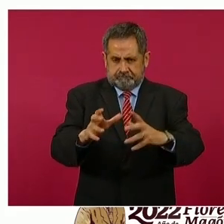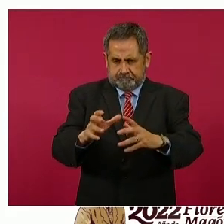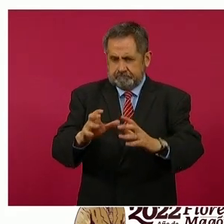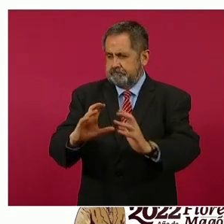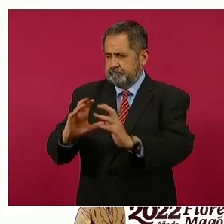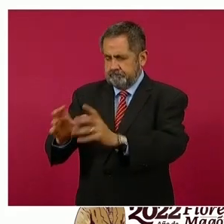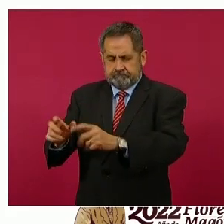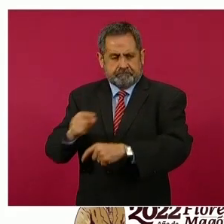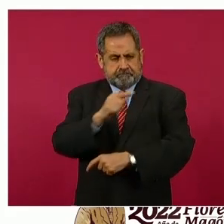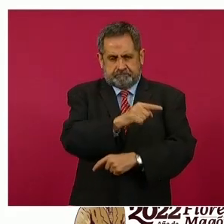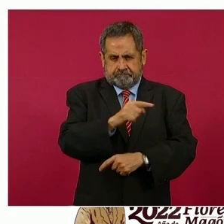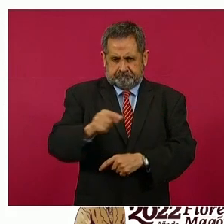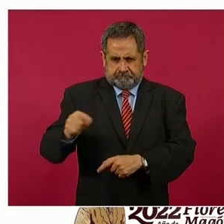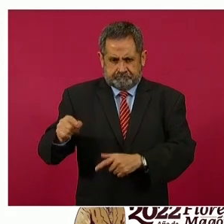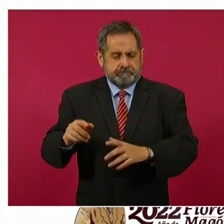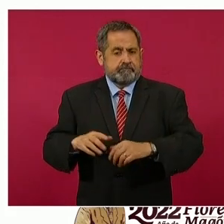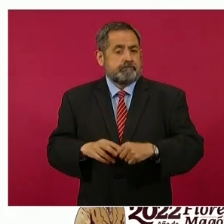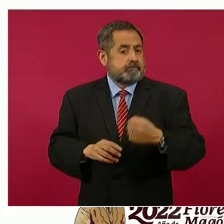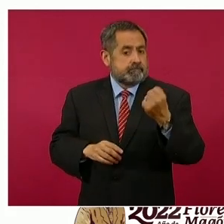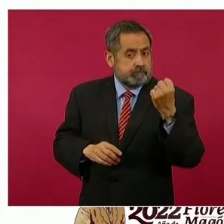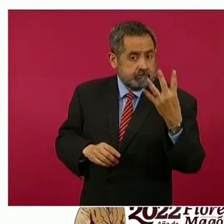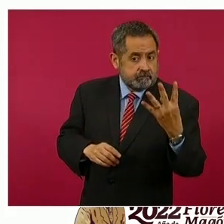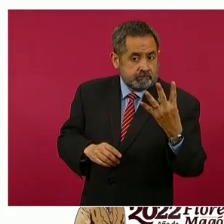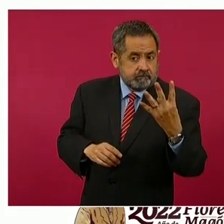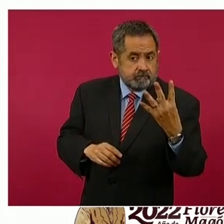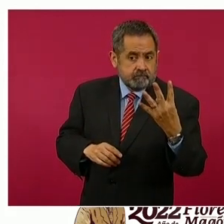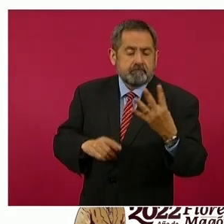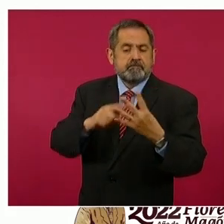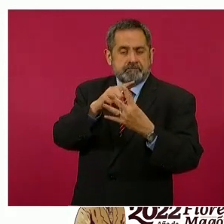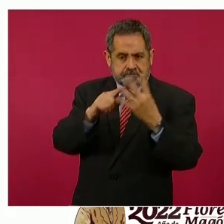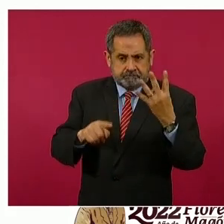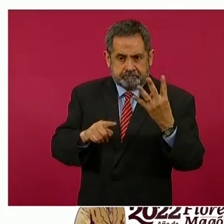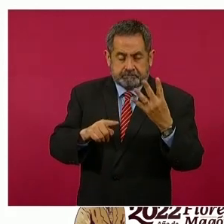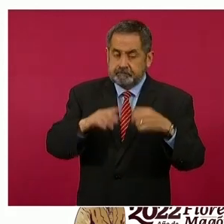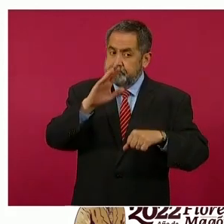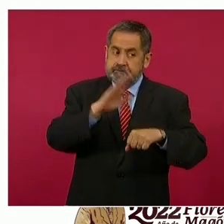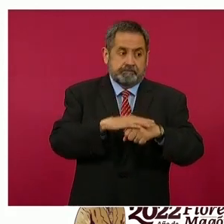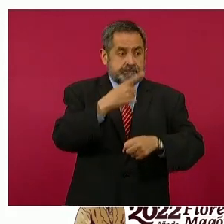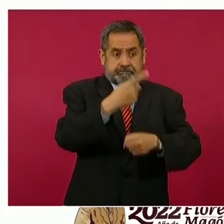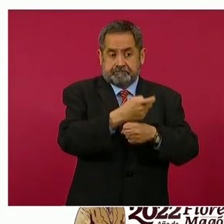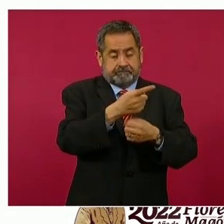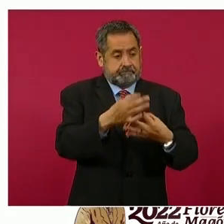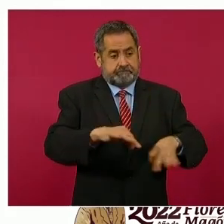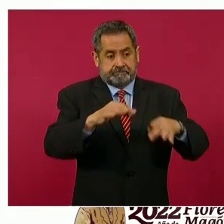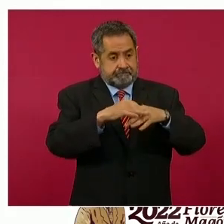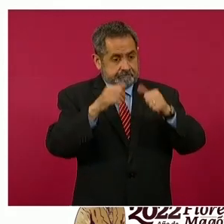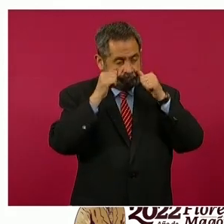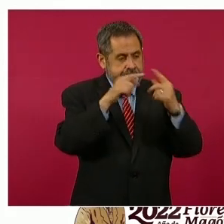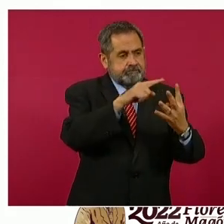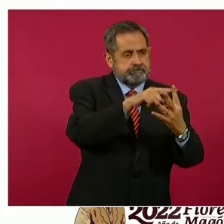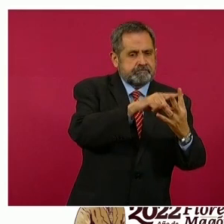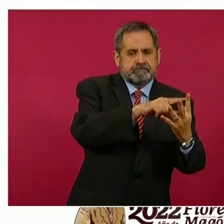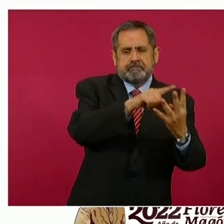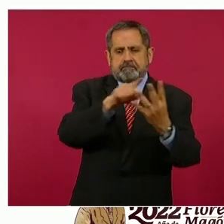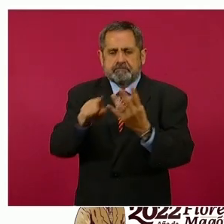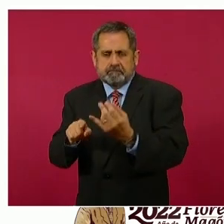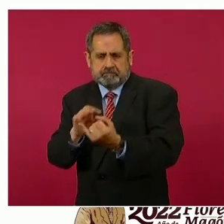características. Y hay 4 grupos de priorización de la más alta, máxima, a la más baja, que está